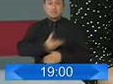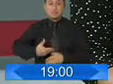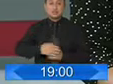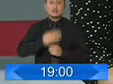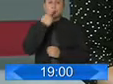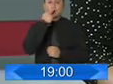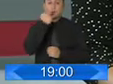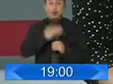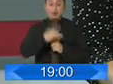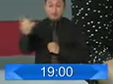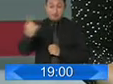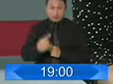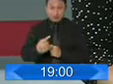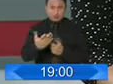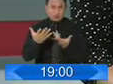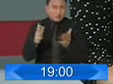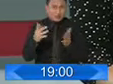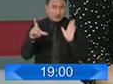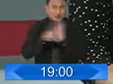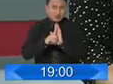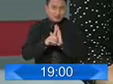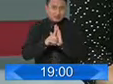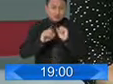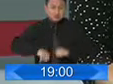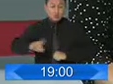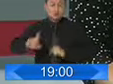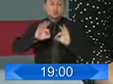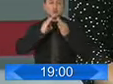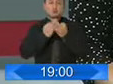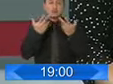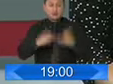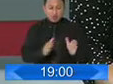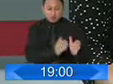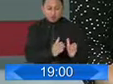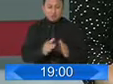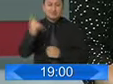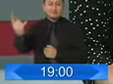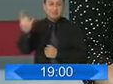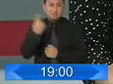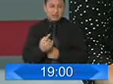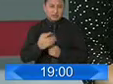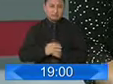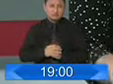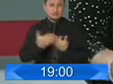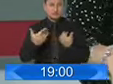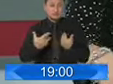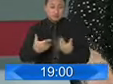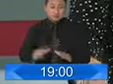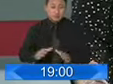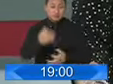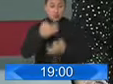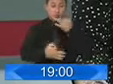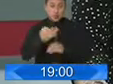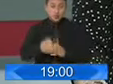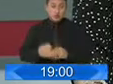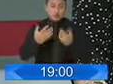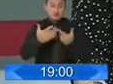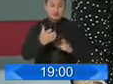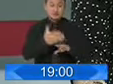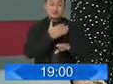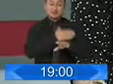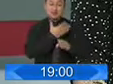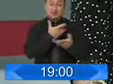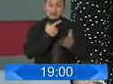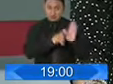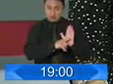Bucaram al país. Esto mientras familiares de Bucaram ultiman los detalles para su retorno, una vez que prescribieron los juicios que se habían iniciado en su